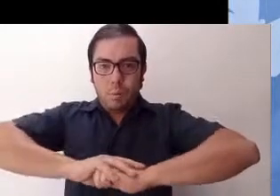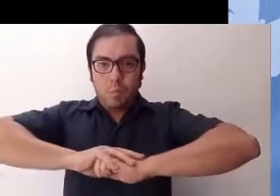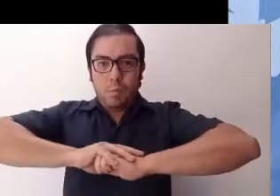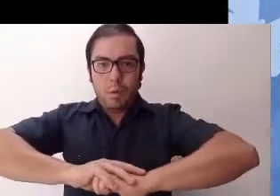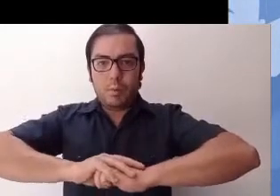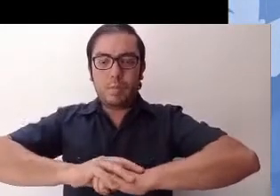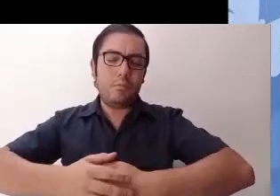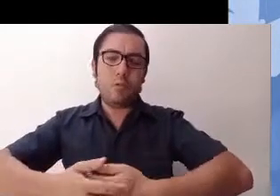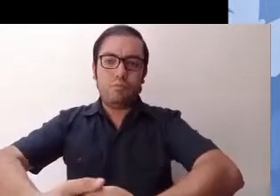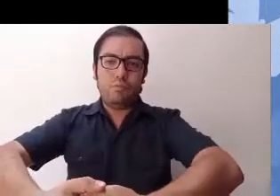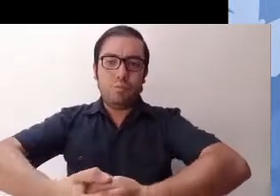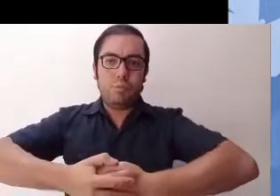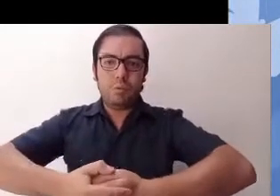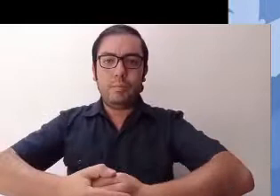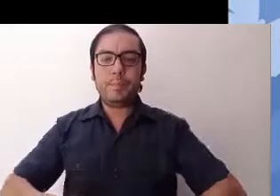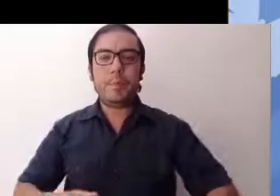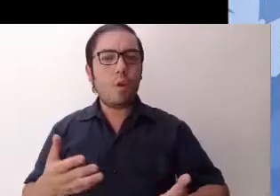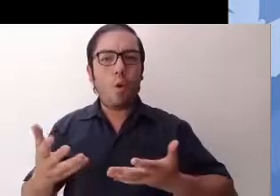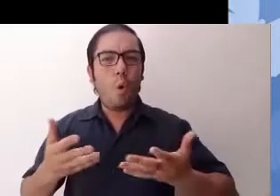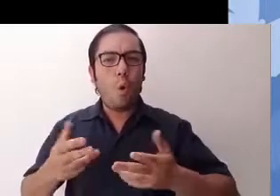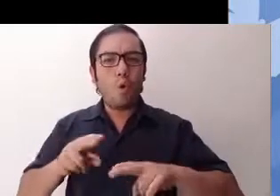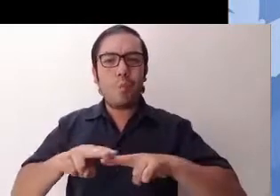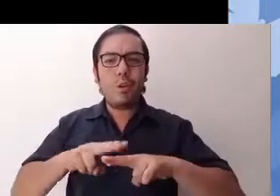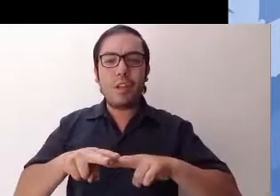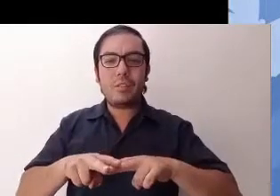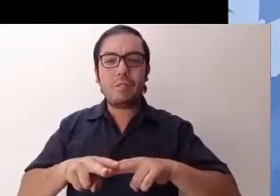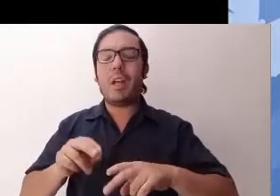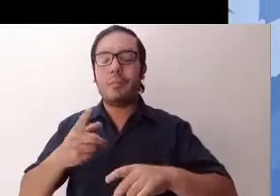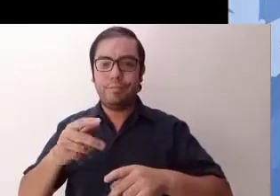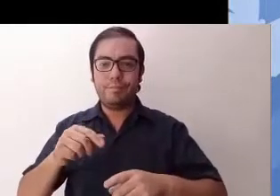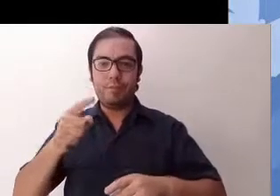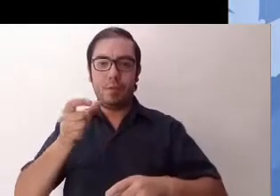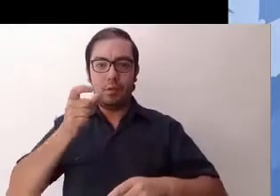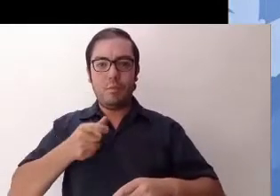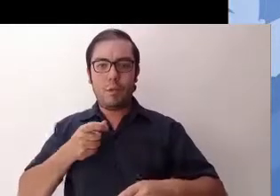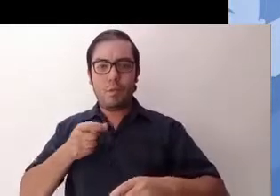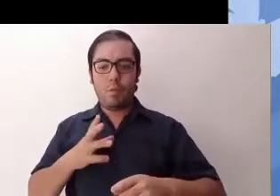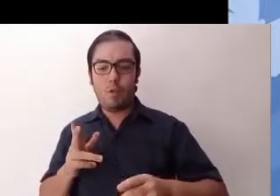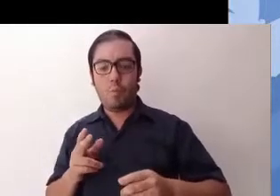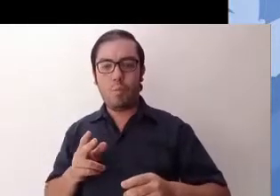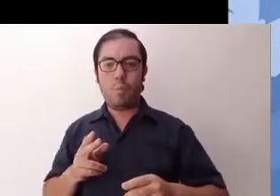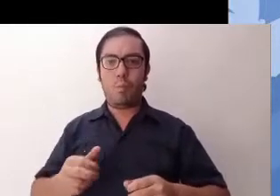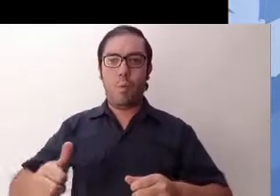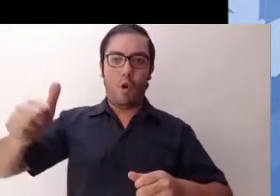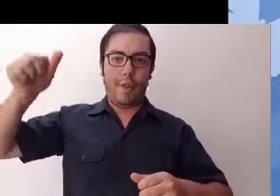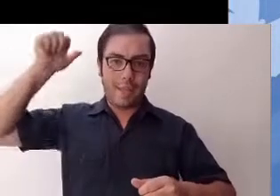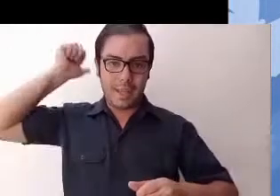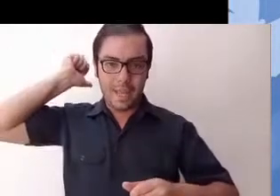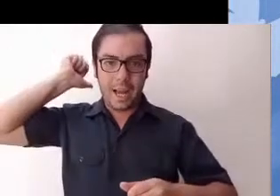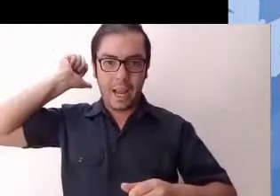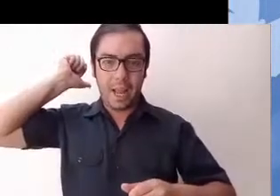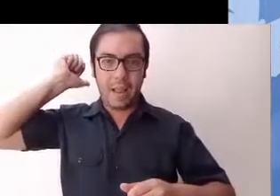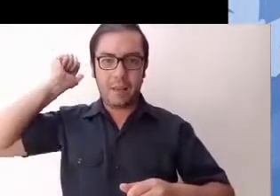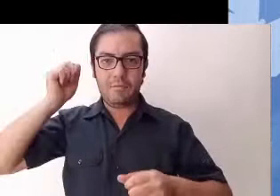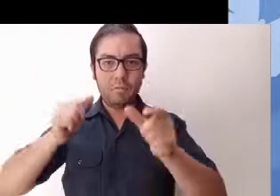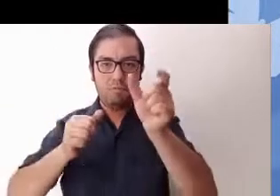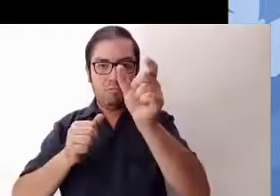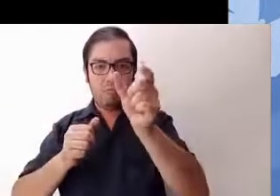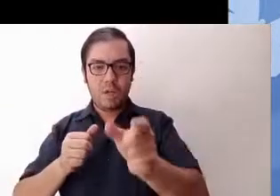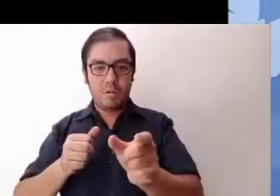presión. ¿Cómo se hace? Bueno, nosotros nos ponemos por detrás del paciente, como se puede ver en la